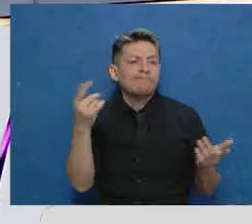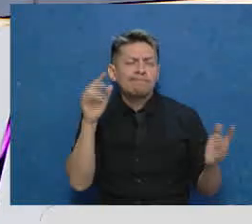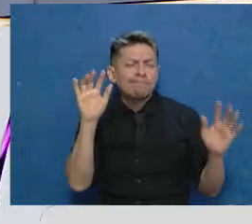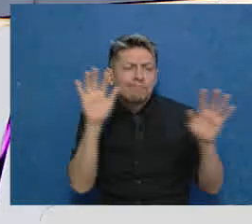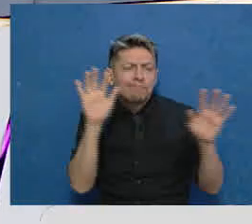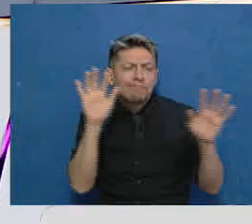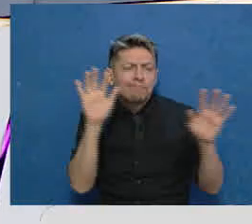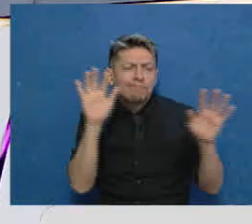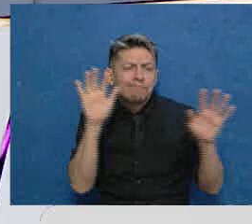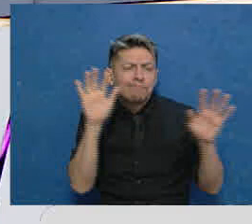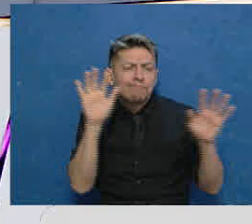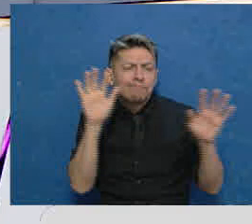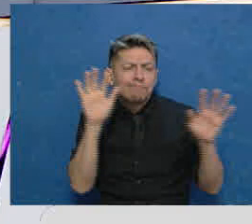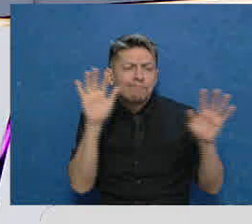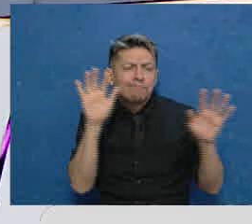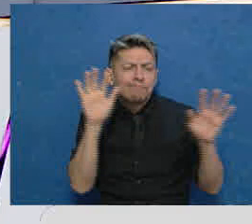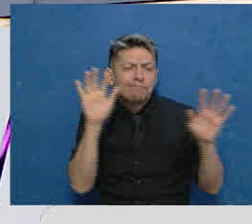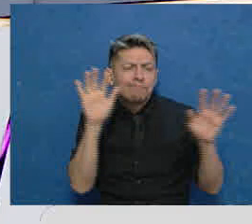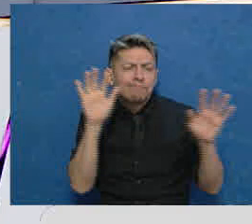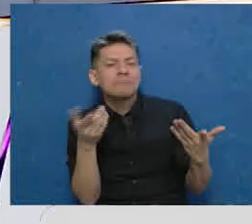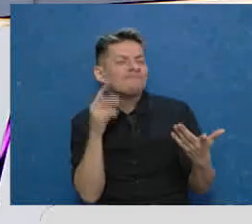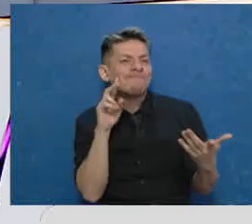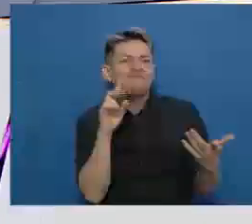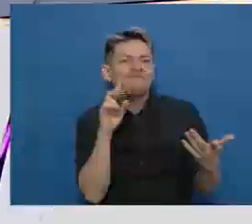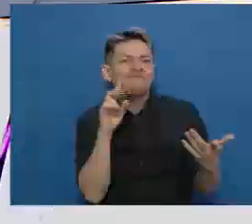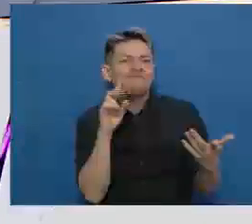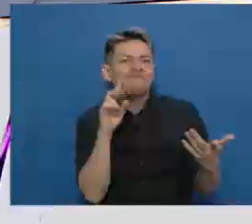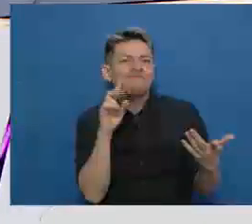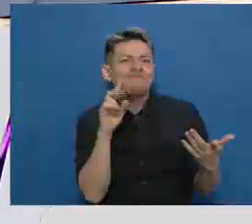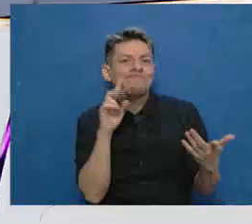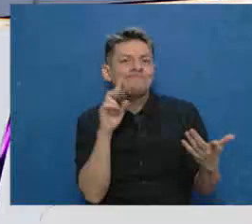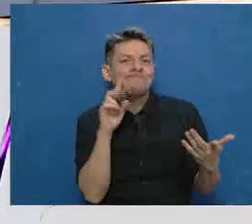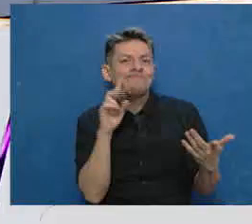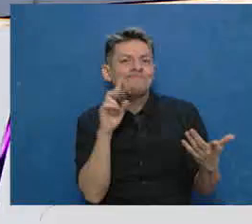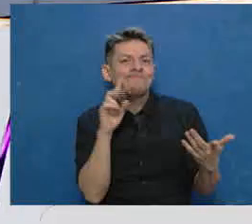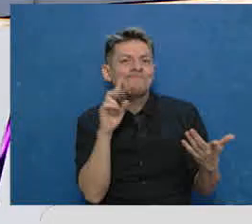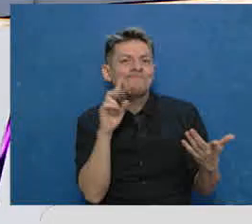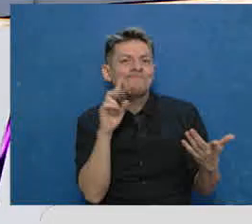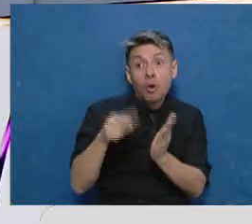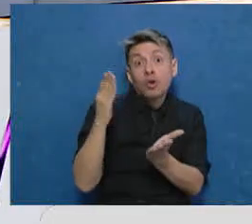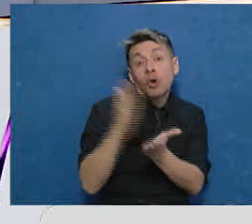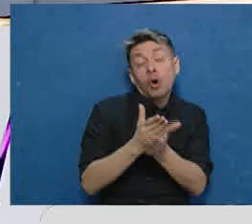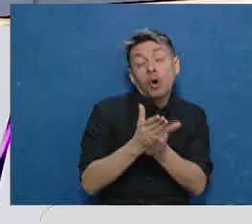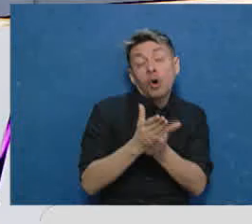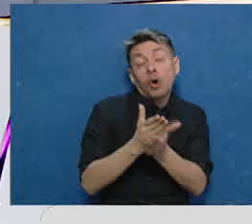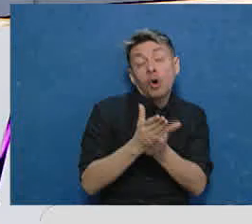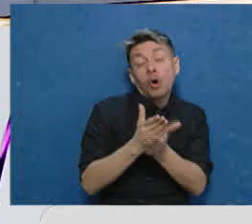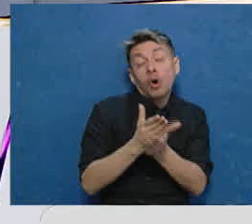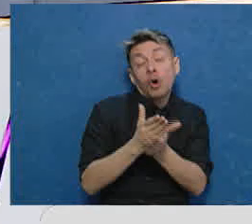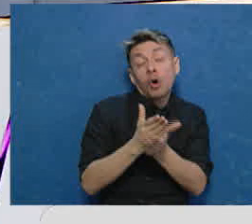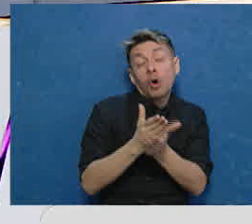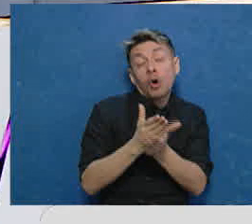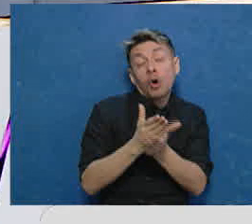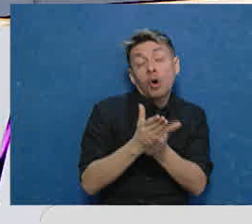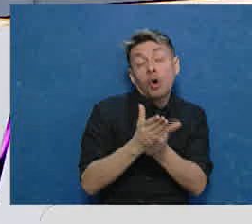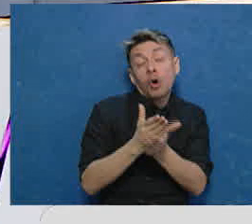venía a la velocidad adecuada pero no los advertí. Tiene atenuantes. Hoy la condena que le cabe por haberse ido del lugar y por